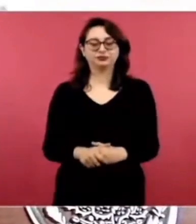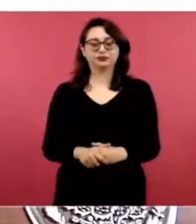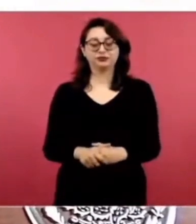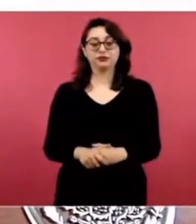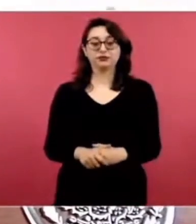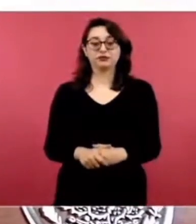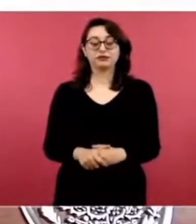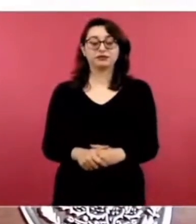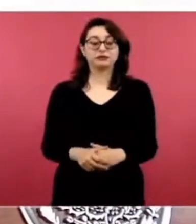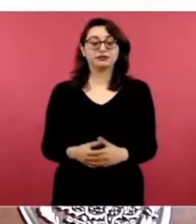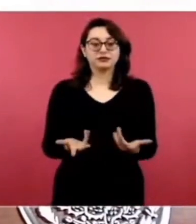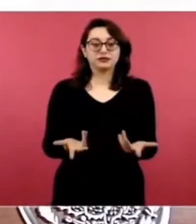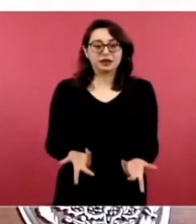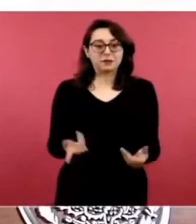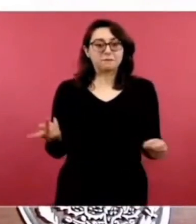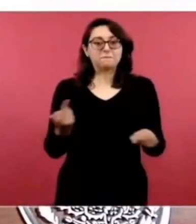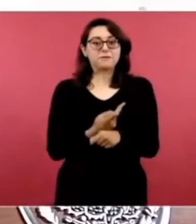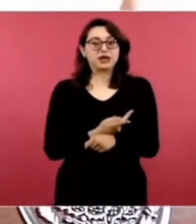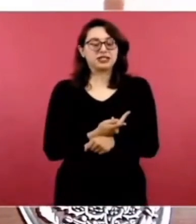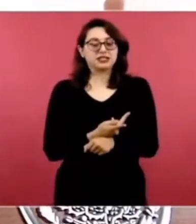pues esas boyas